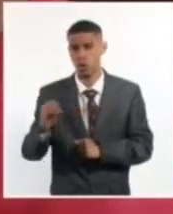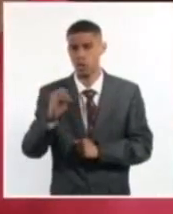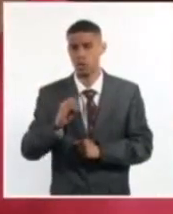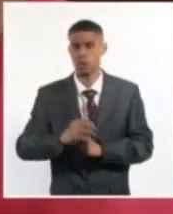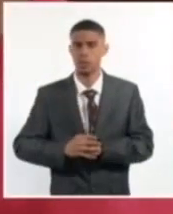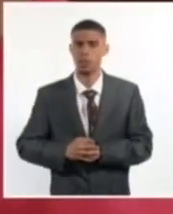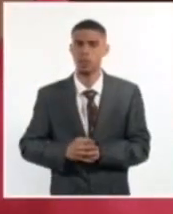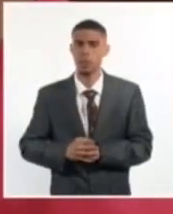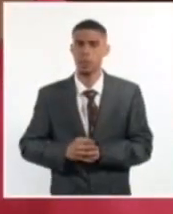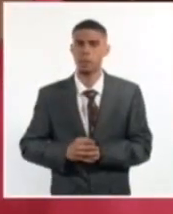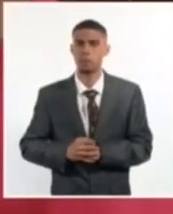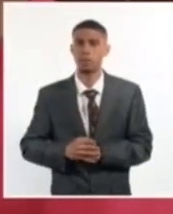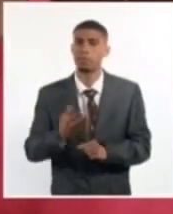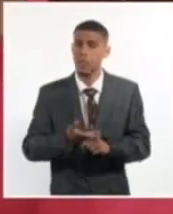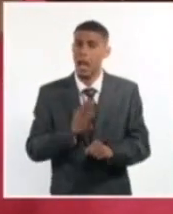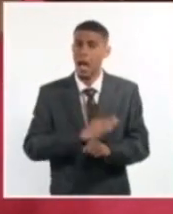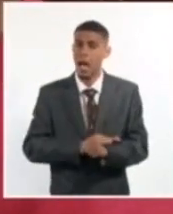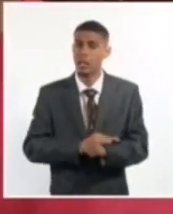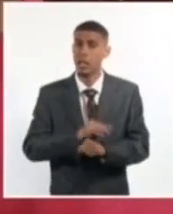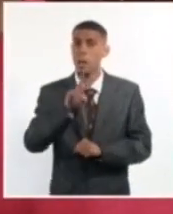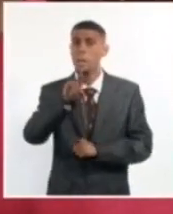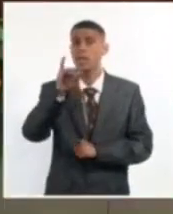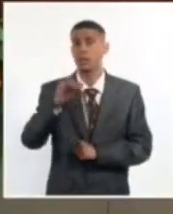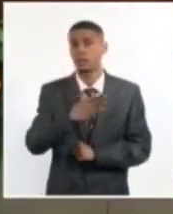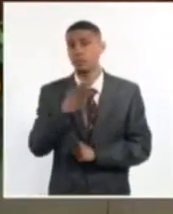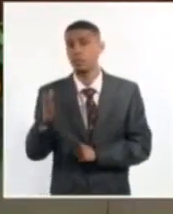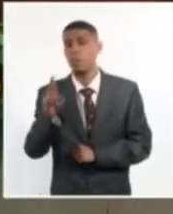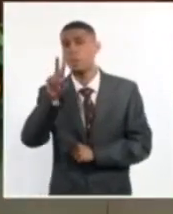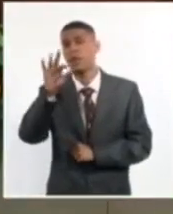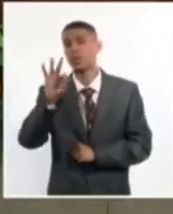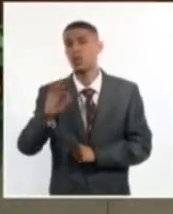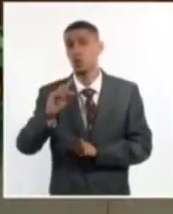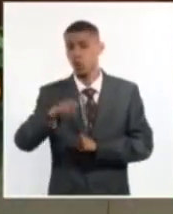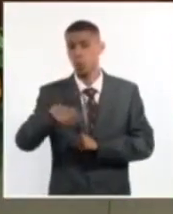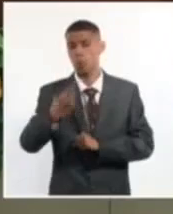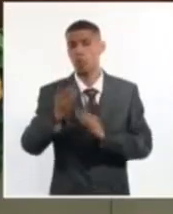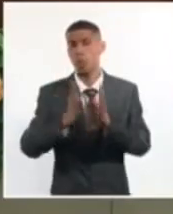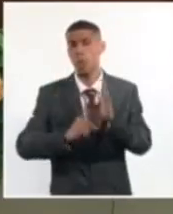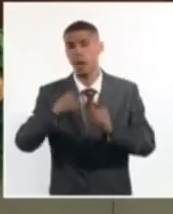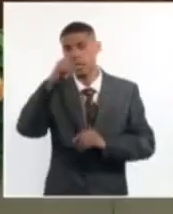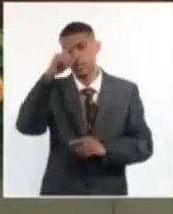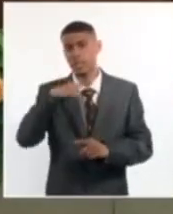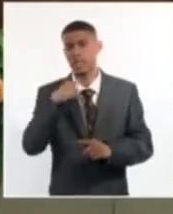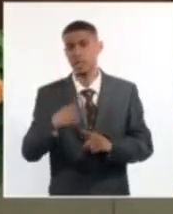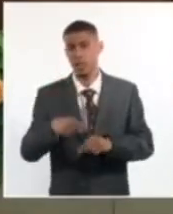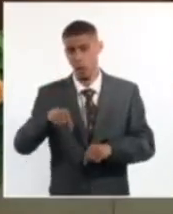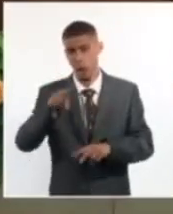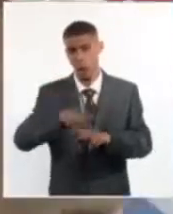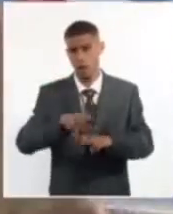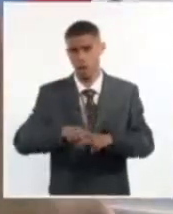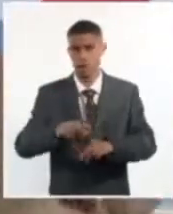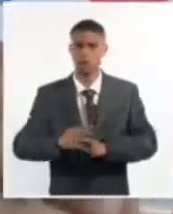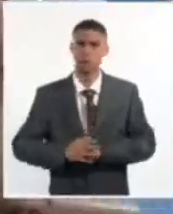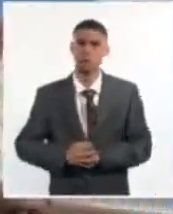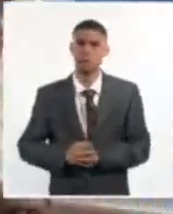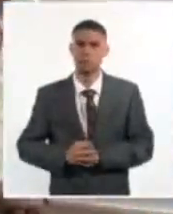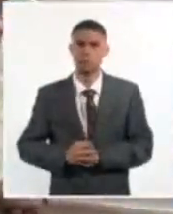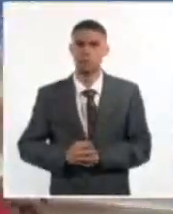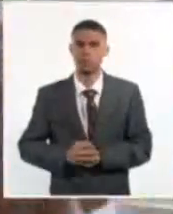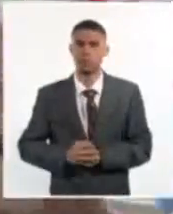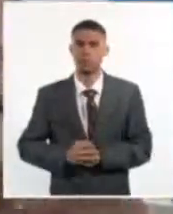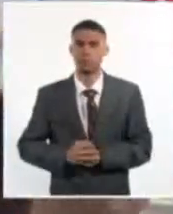país, previsto a sesionar del 26 al 28 del próximo mes de septiembre en La Habana. En